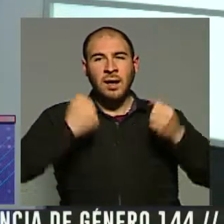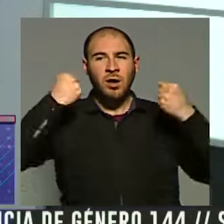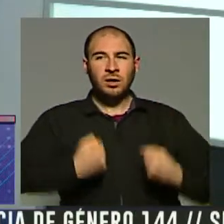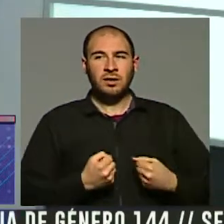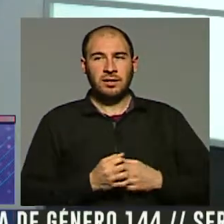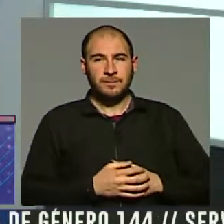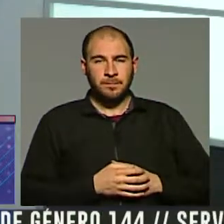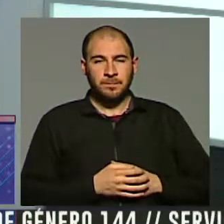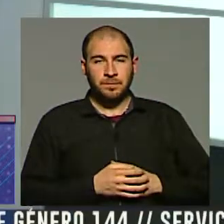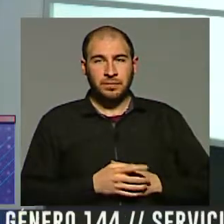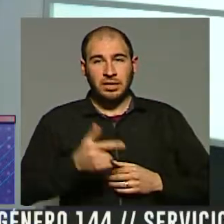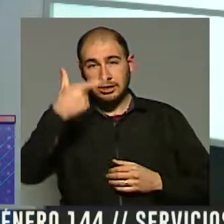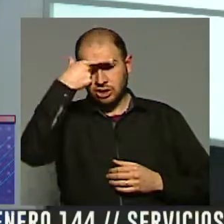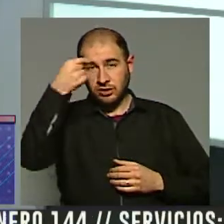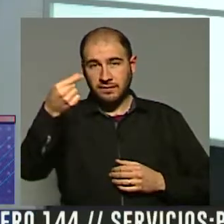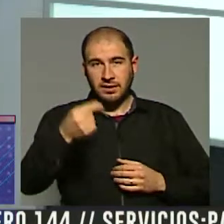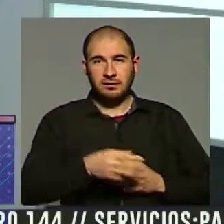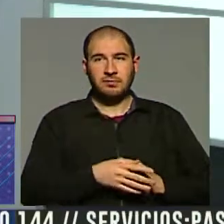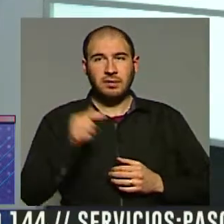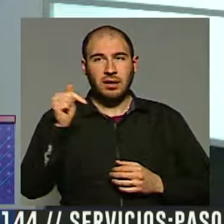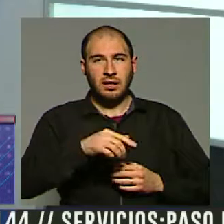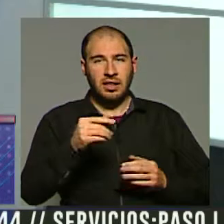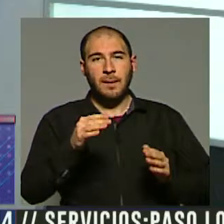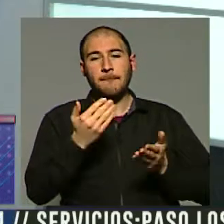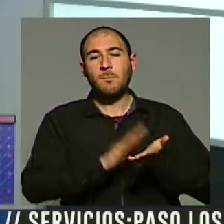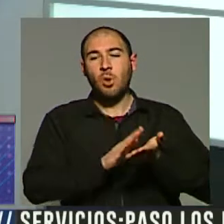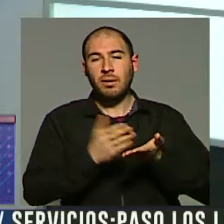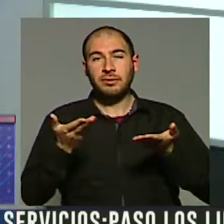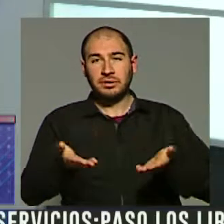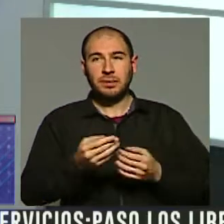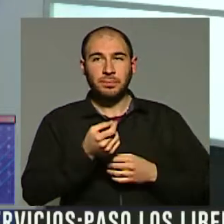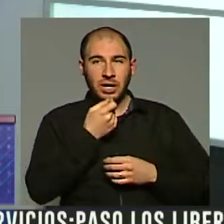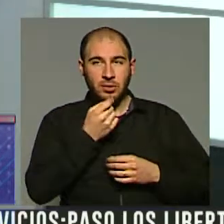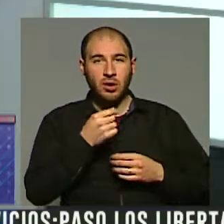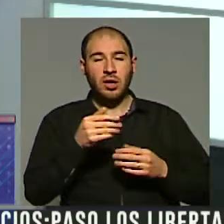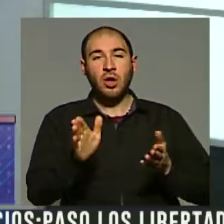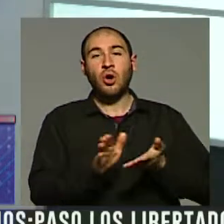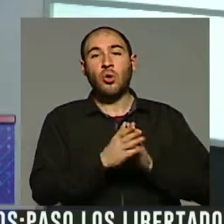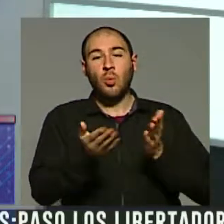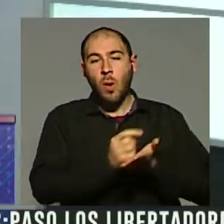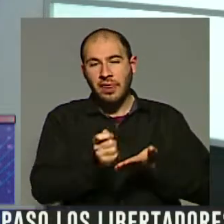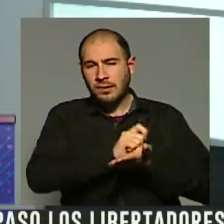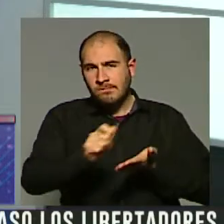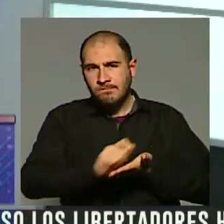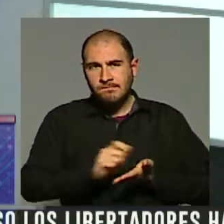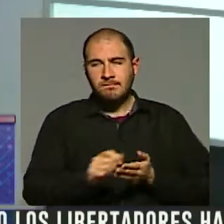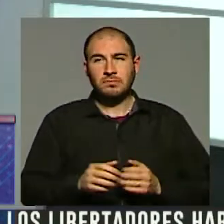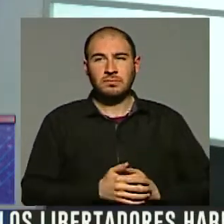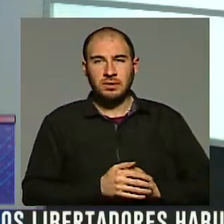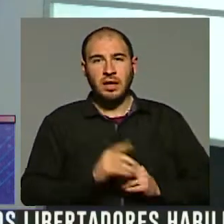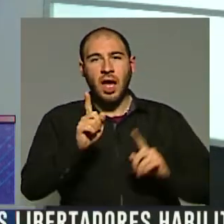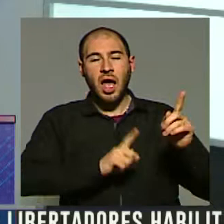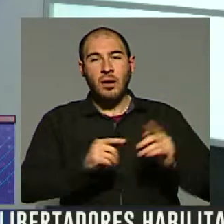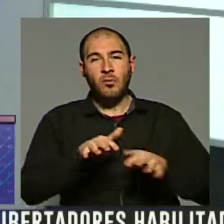tiene este chofer, que ya empieza a aportar algunas pruebas, como es el caso de ese cuaderno con escritos en donde transcribió